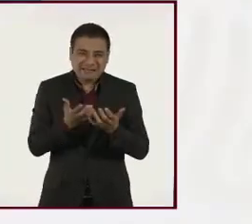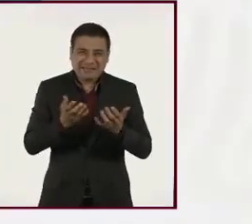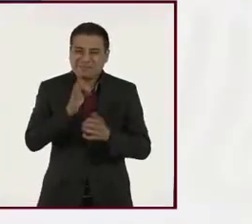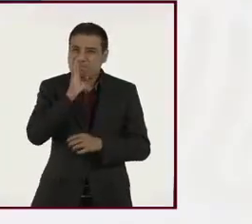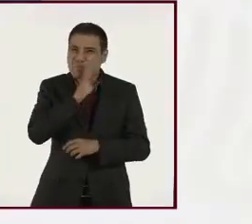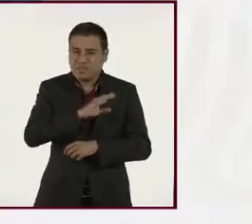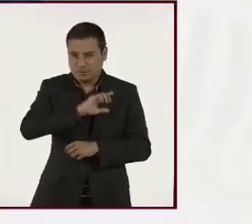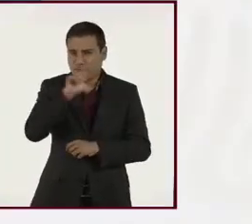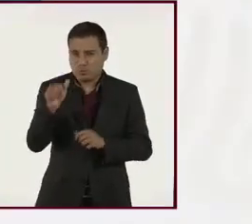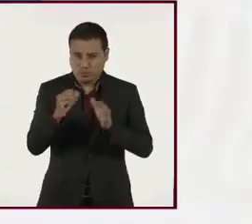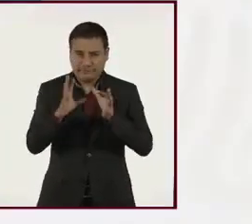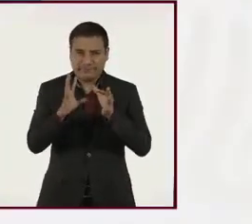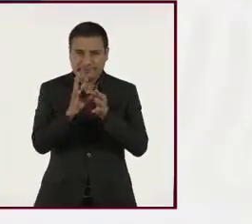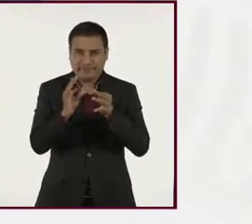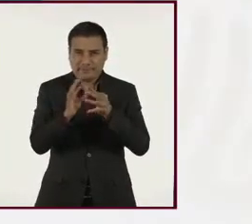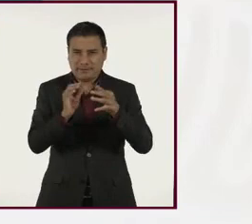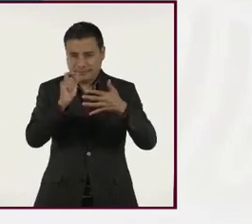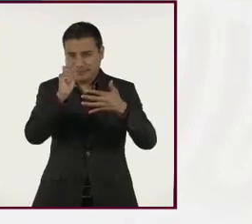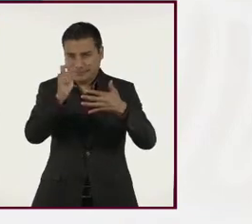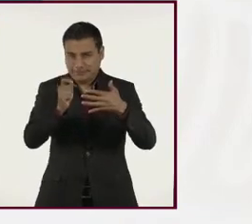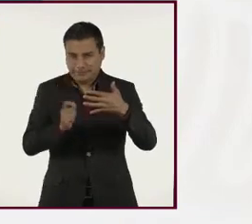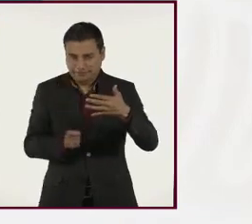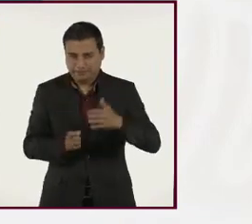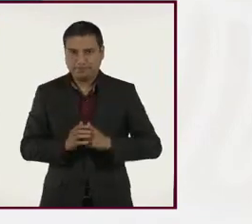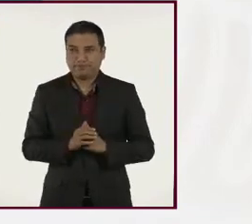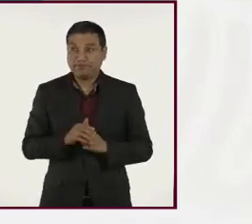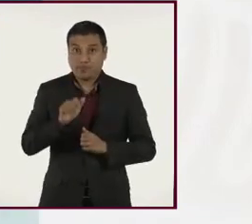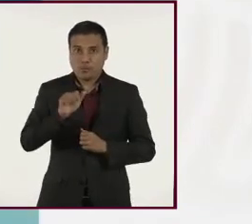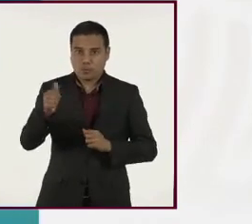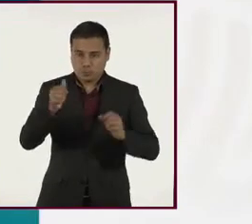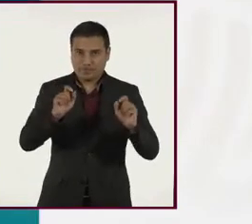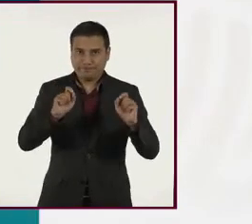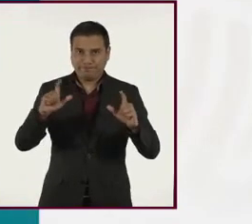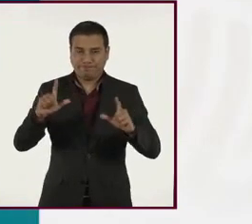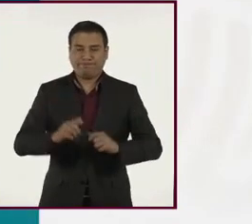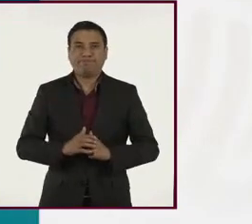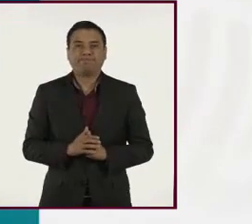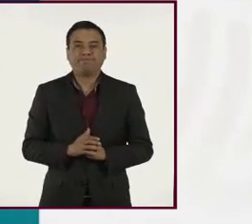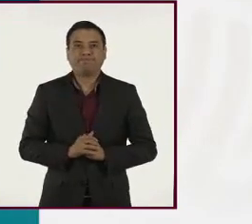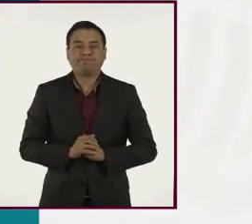revisando en cada uno de los padecimientos. La siguiente, por favor.